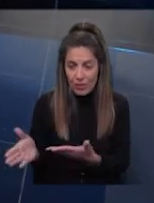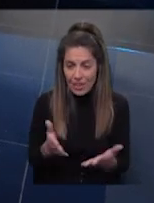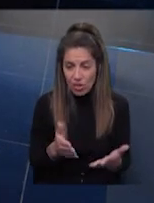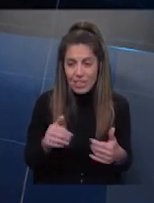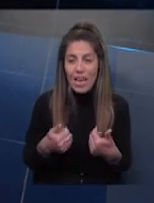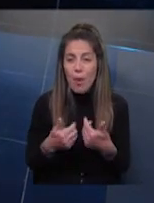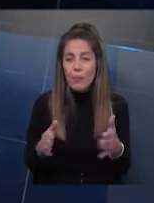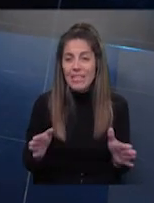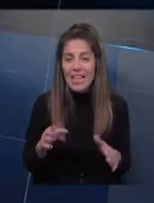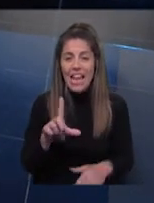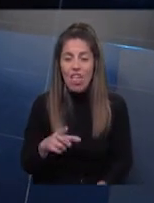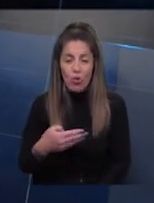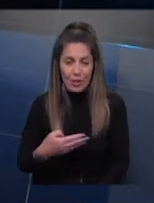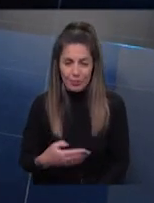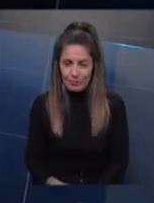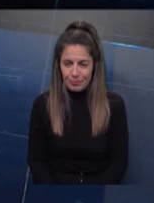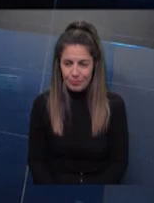bienvenidos. Así comienza Lado B.